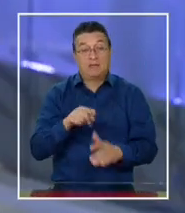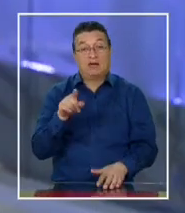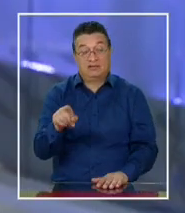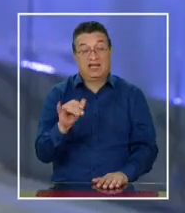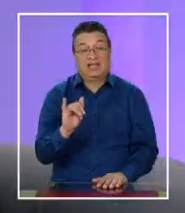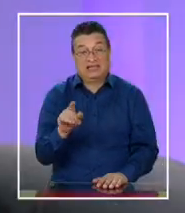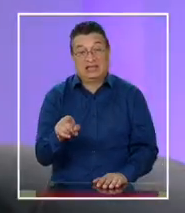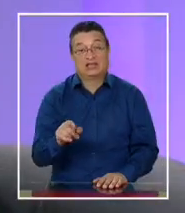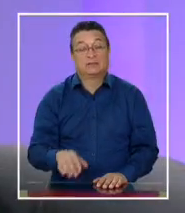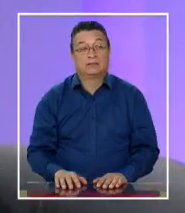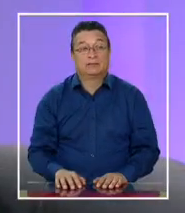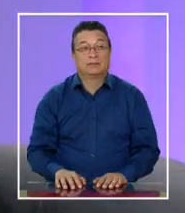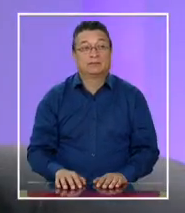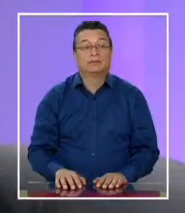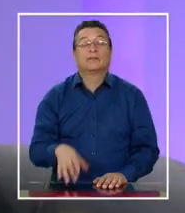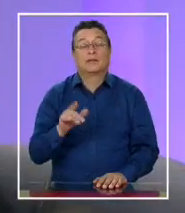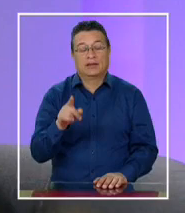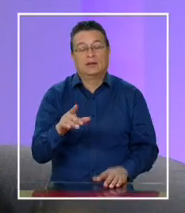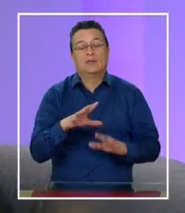efectivamente